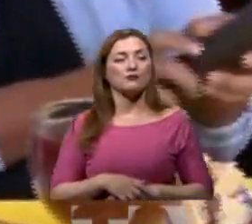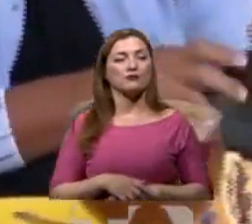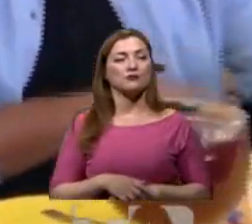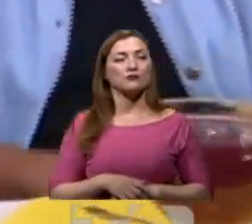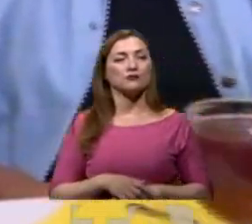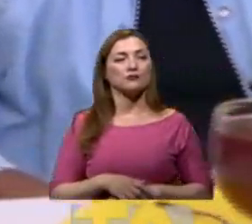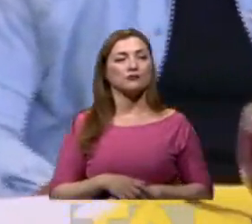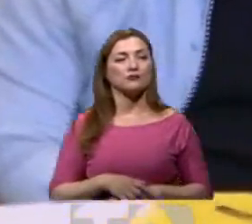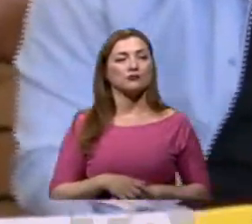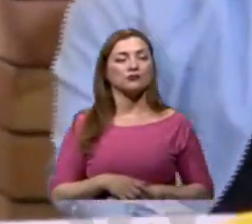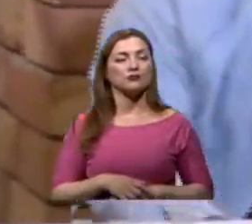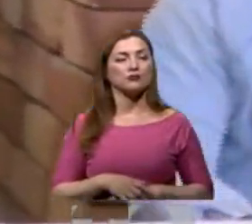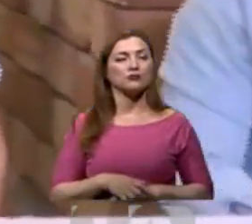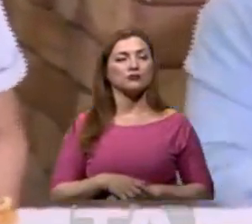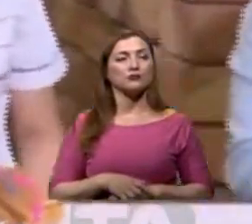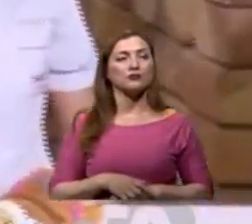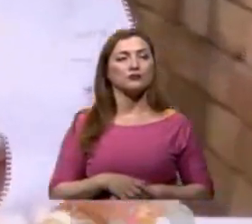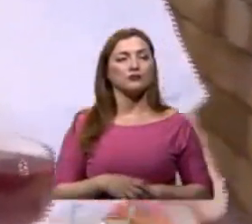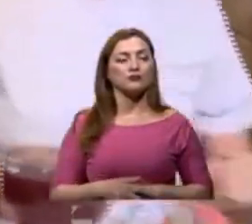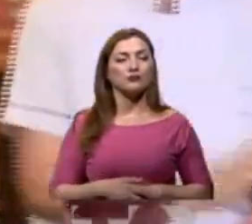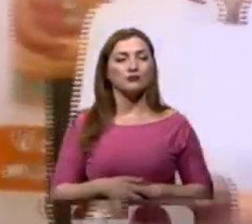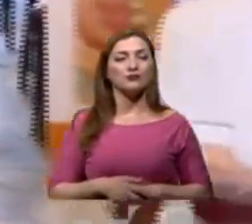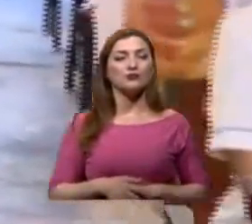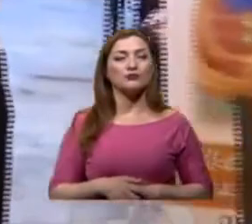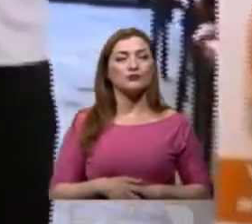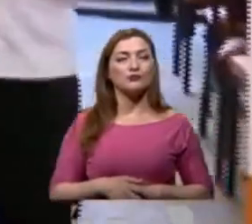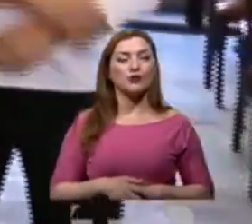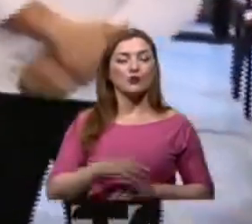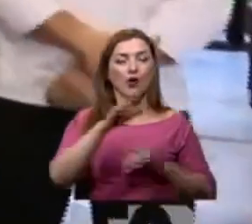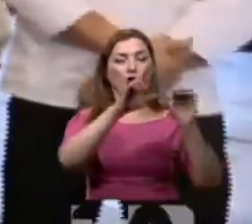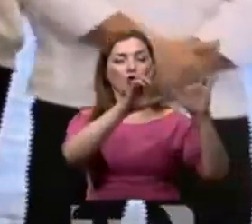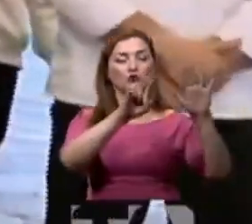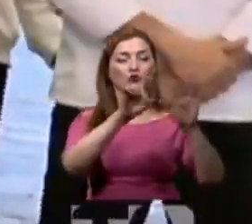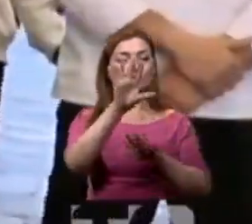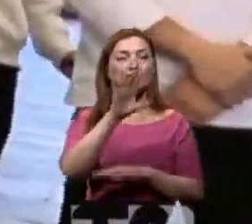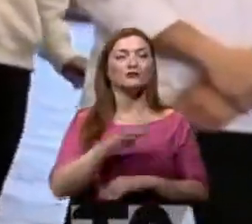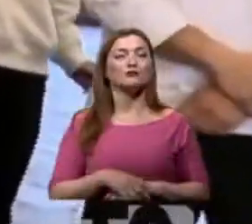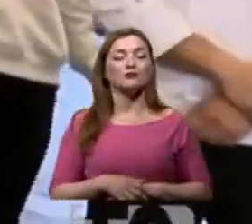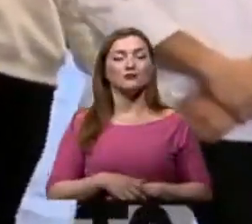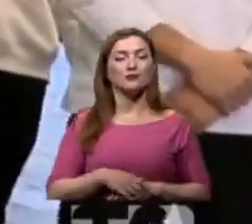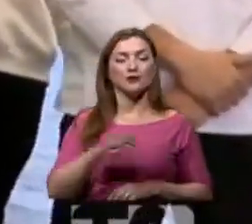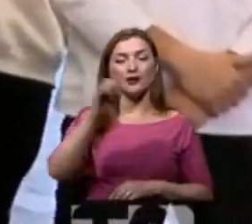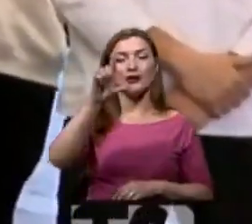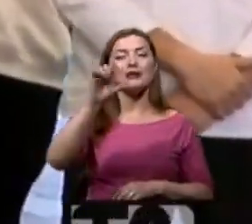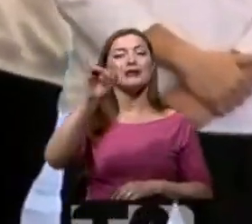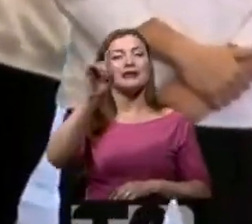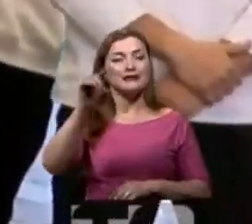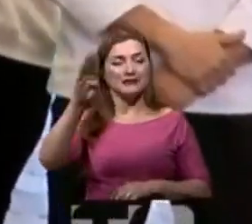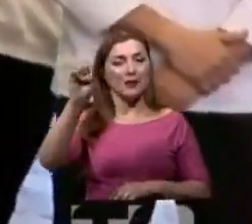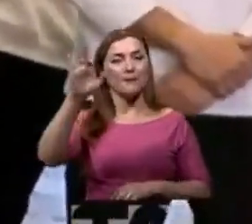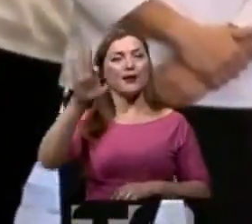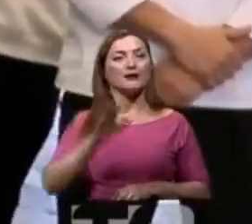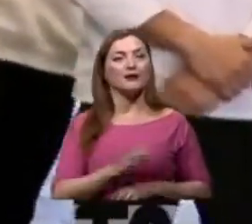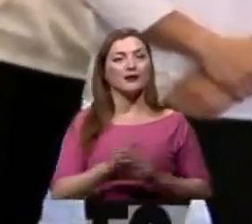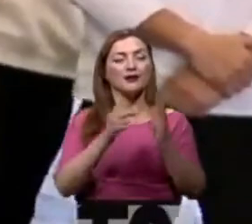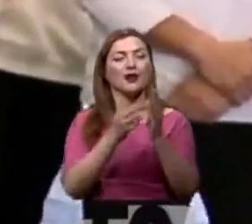8.5 en la calificación de David Valle para La Tortilla. Ahora yo también quiero escuchar la calificación de Elizabeth Cabezas.